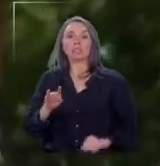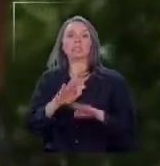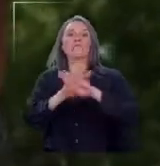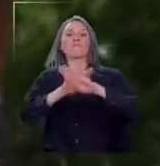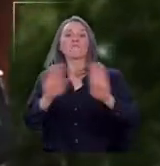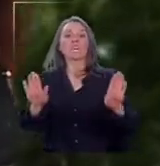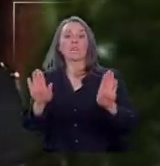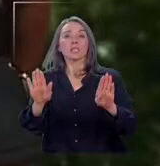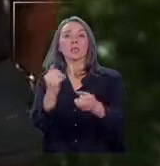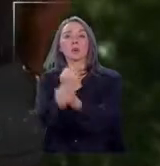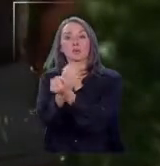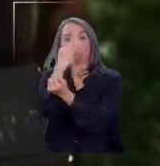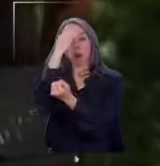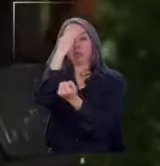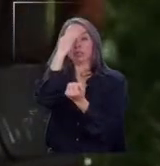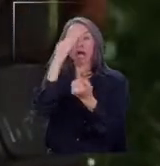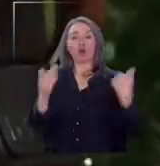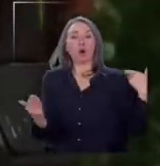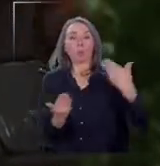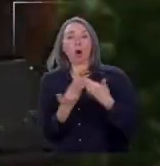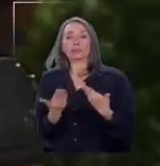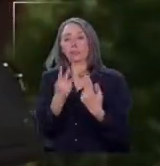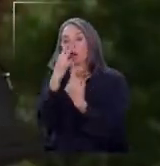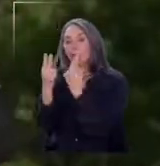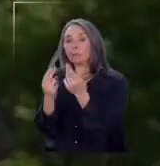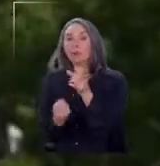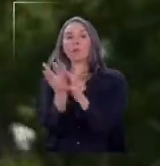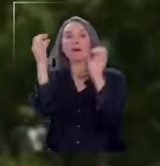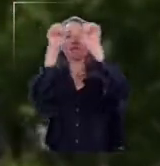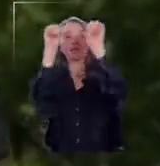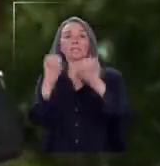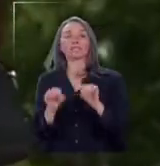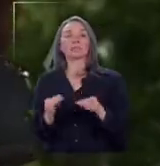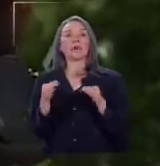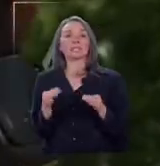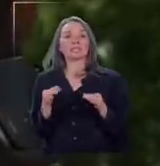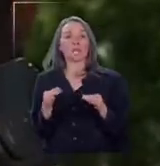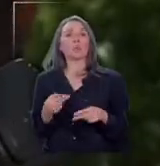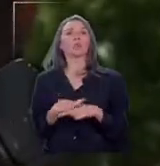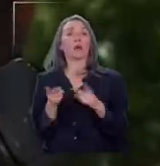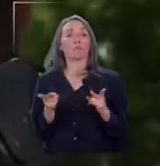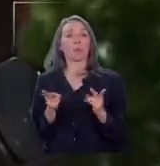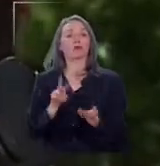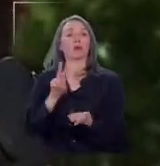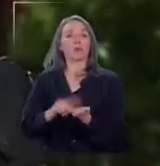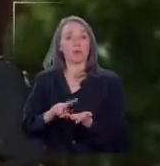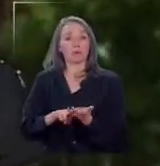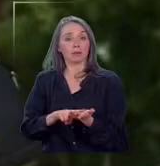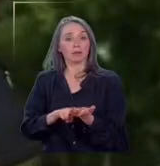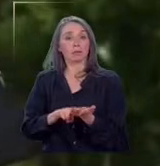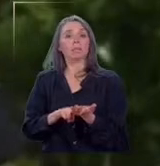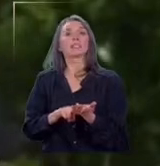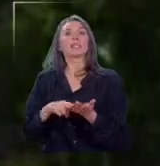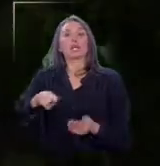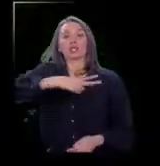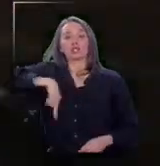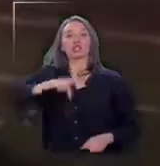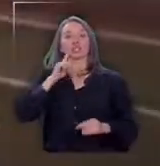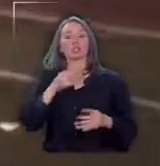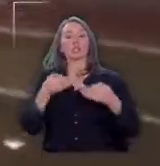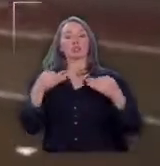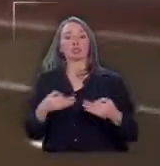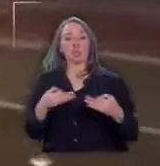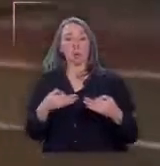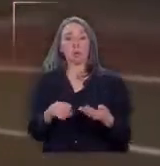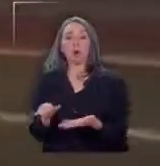fin a la policía como la conocemos y crear sistemas de seguridad pública que realmente nos mantengan seguros